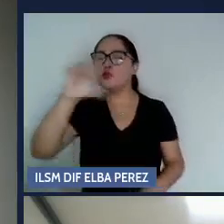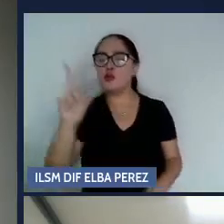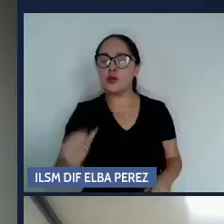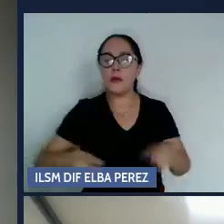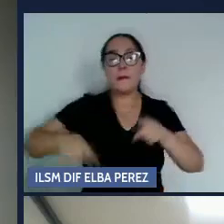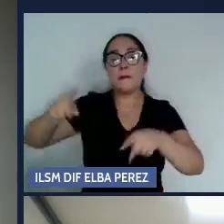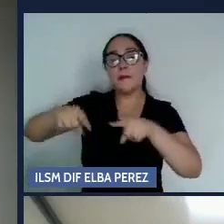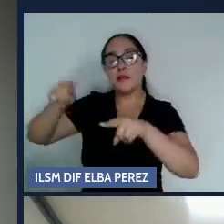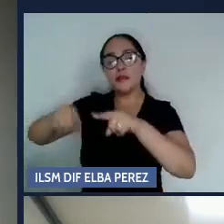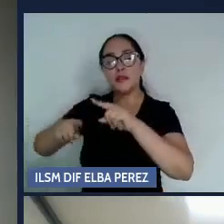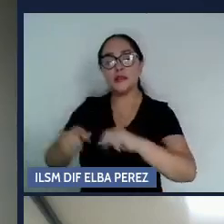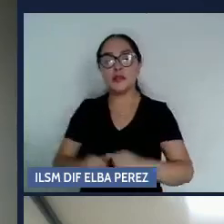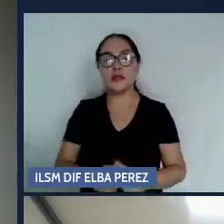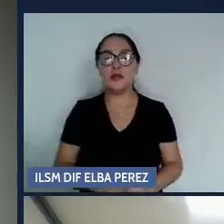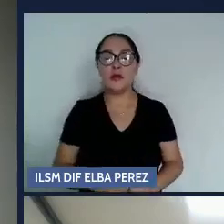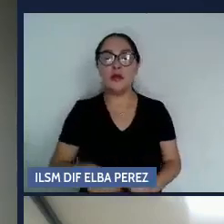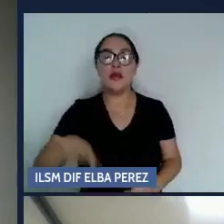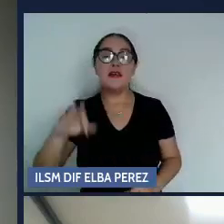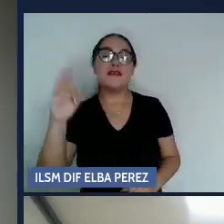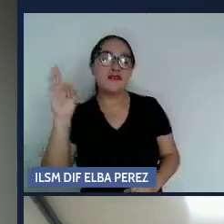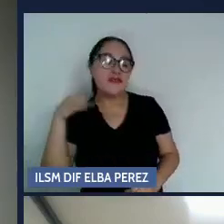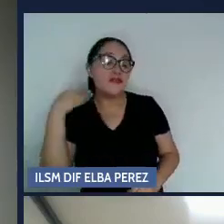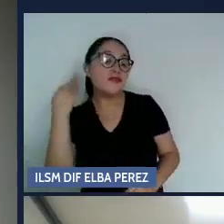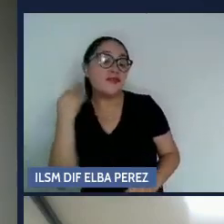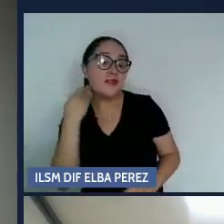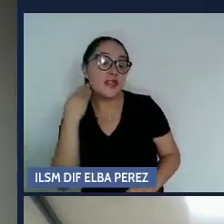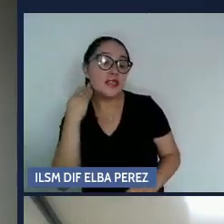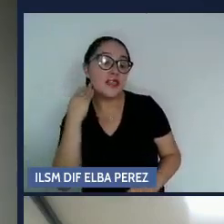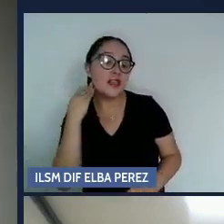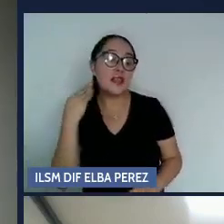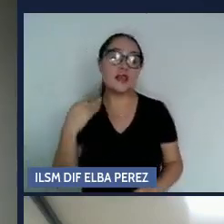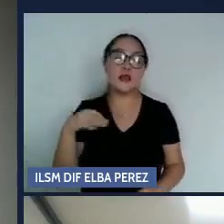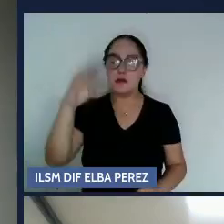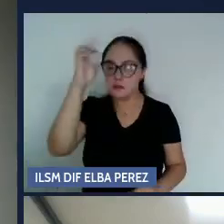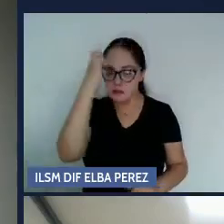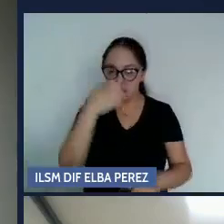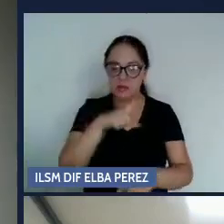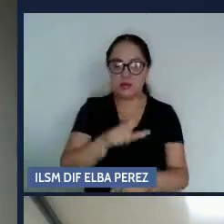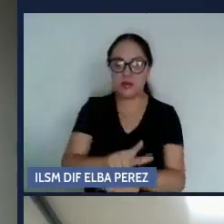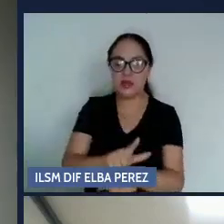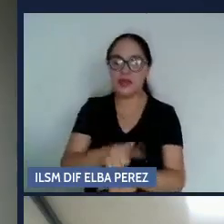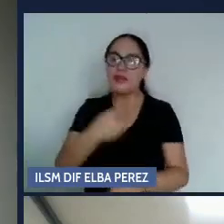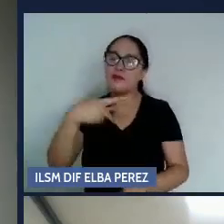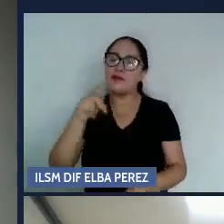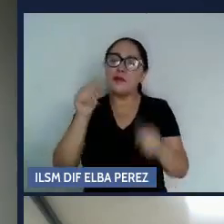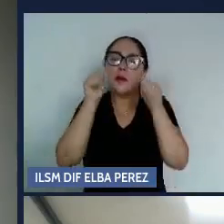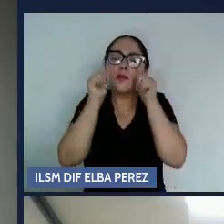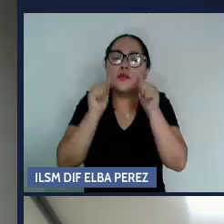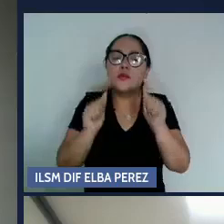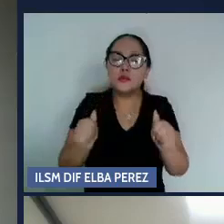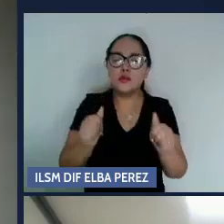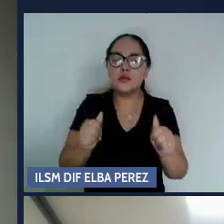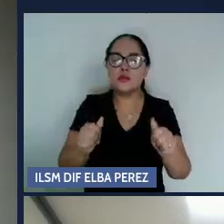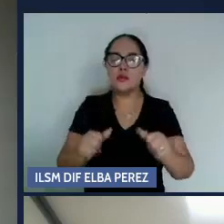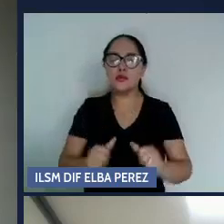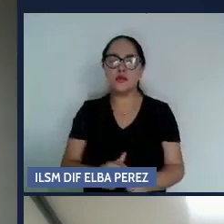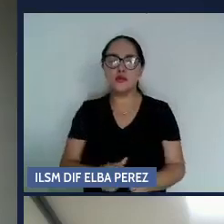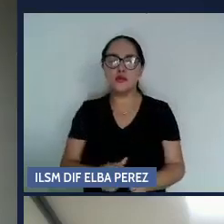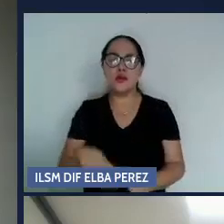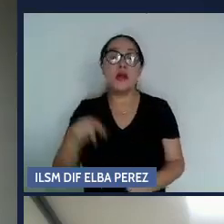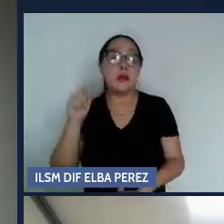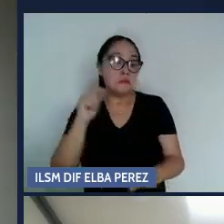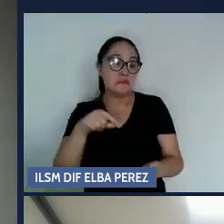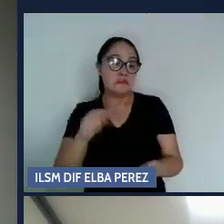fiscalías especializadas en delitos electorales, pero que atienden los delitos electorales del orden local.